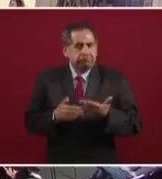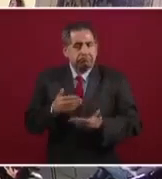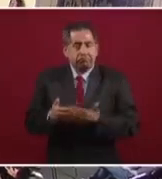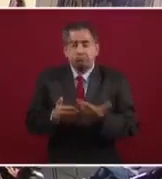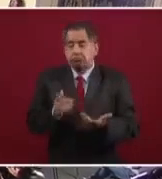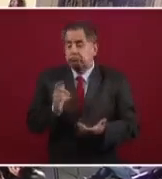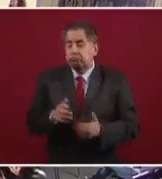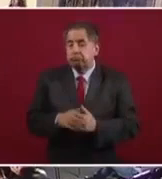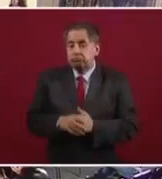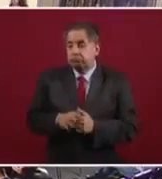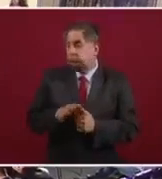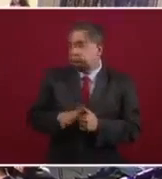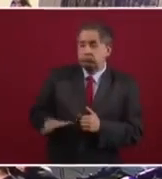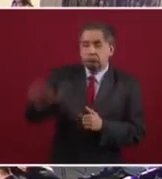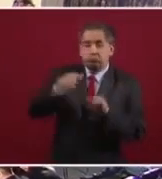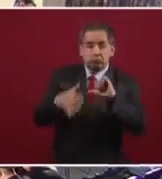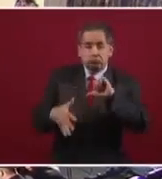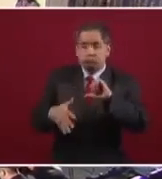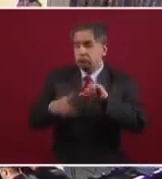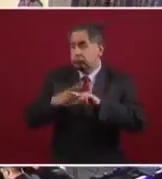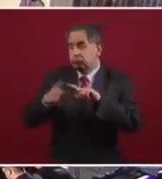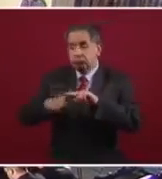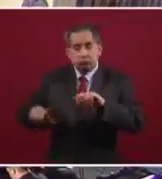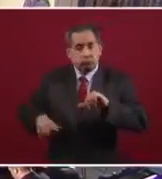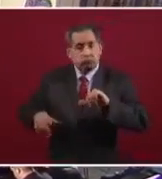por todos los gobiernos.